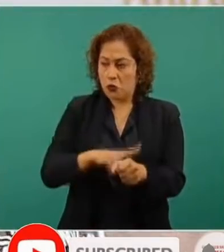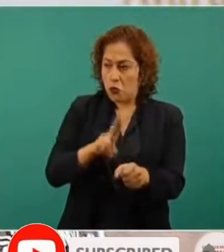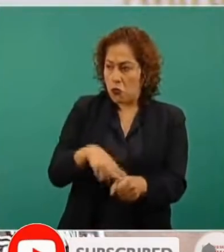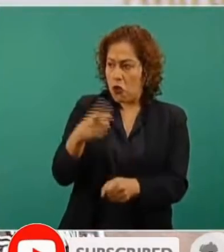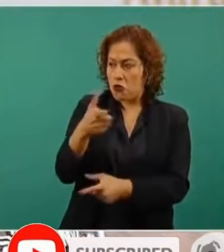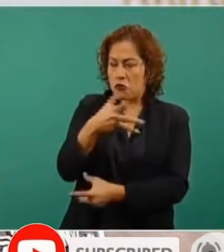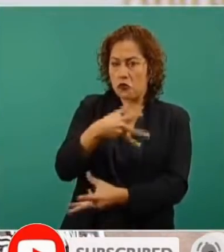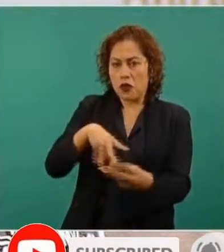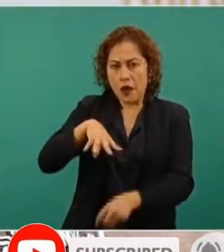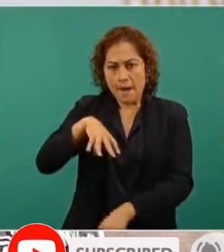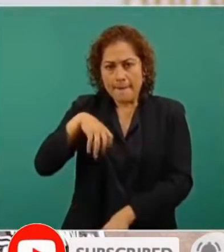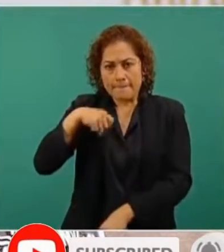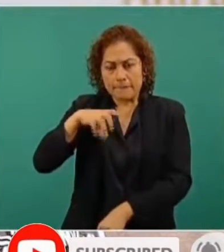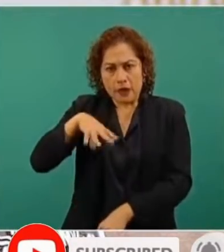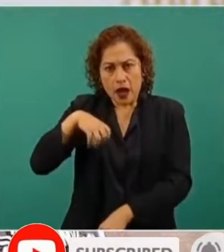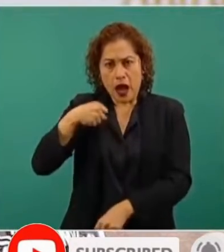empresas luchan por subsistir con